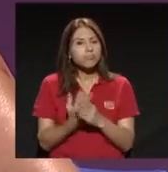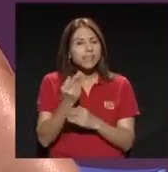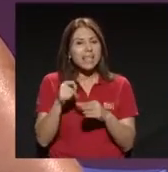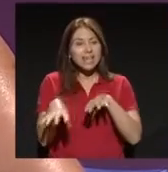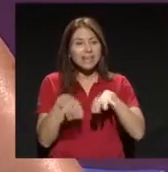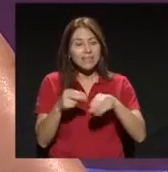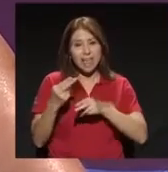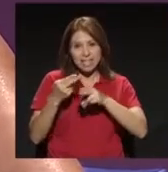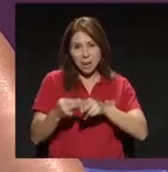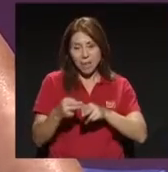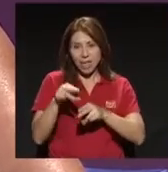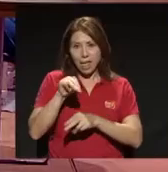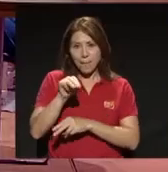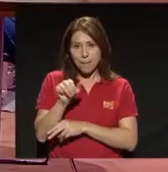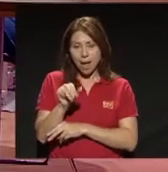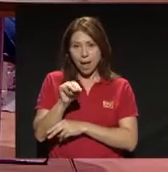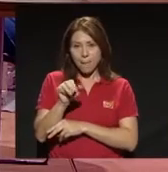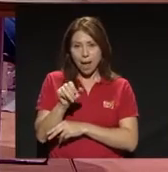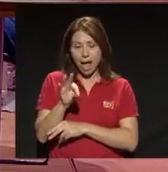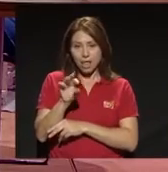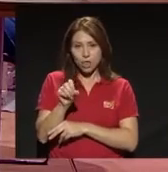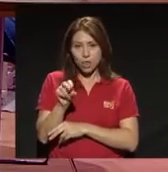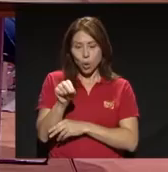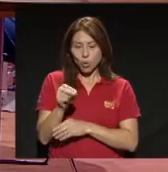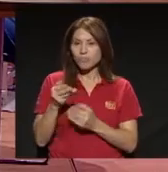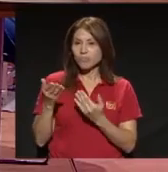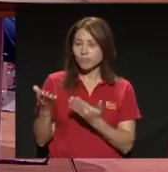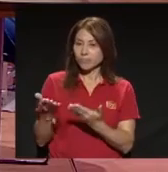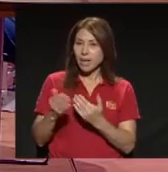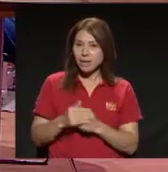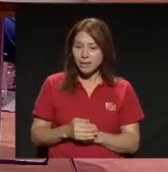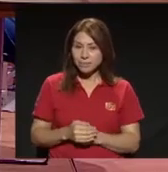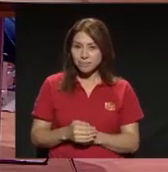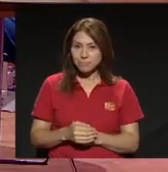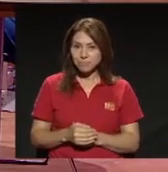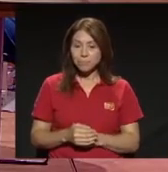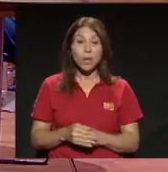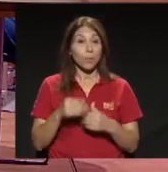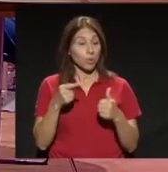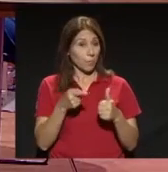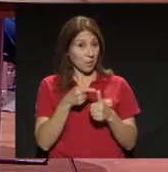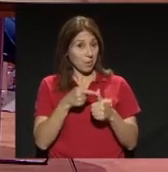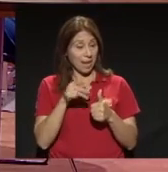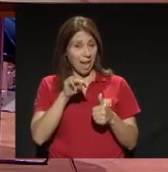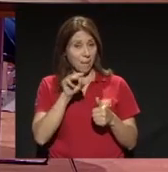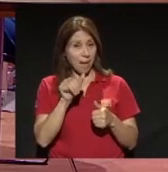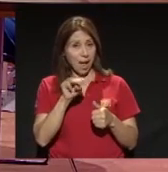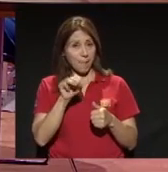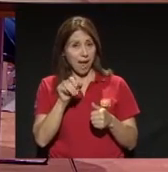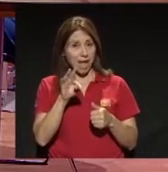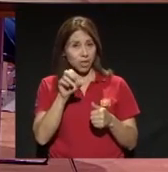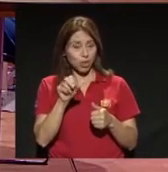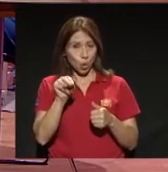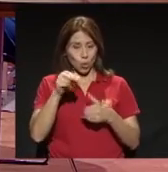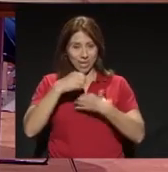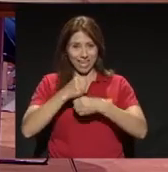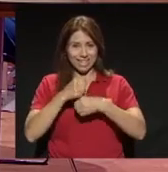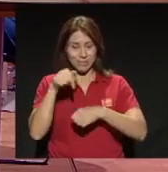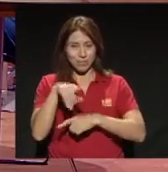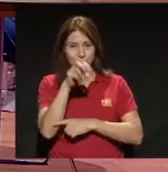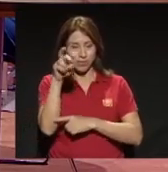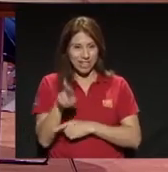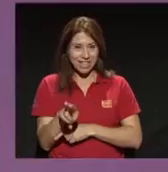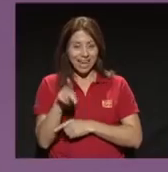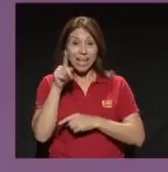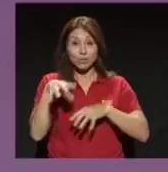mamá ton mariani bueno la primera mamá con que hicimos en costa rica porque es una